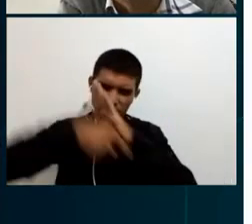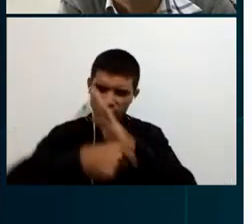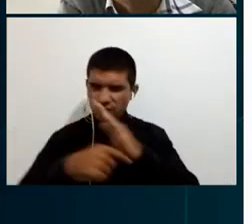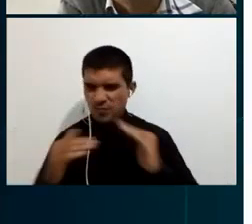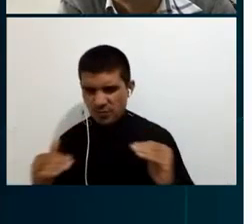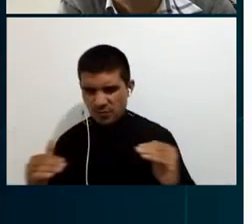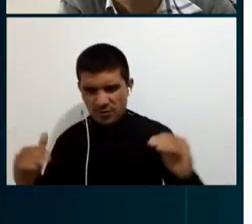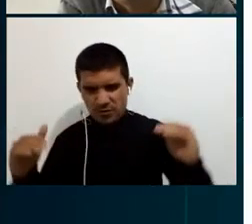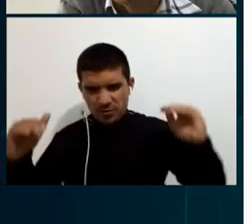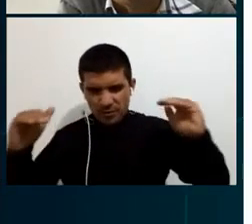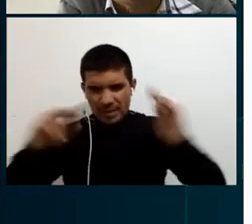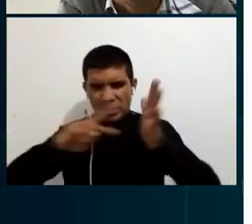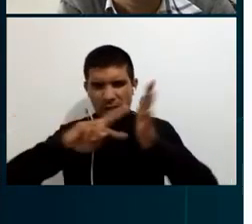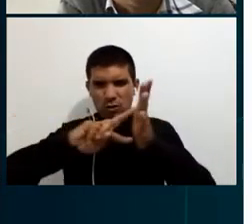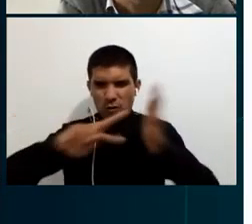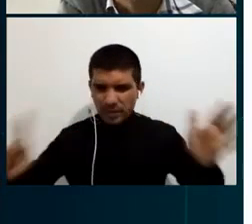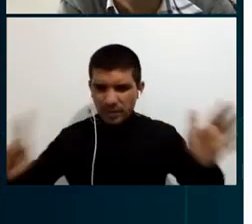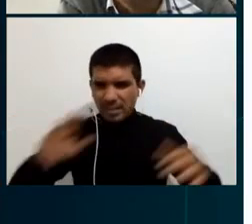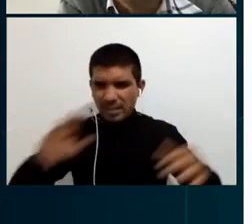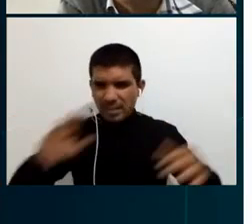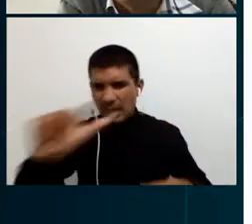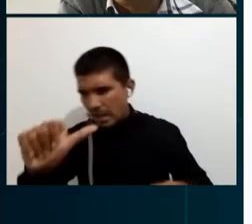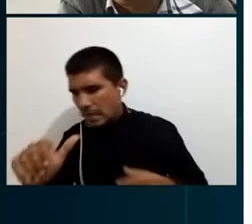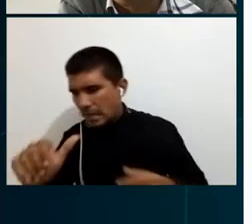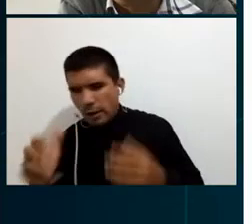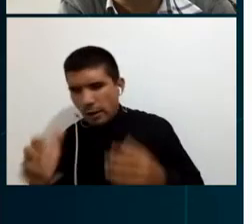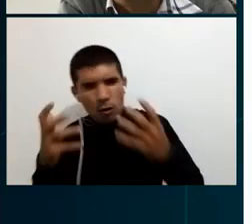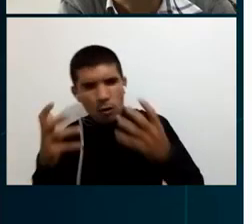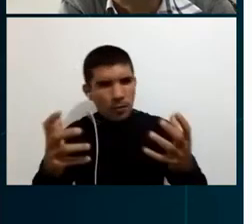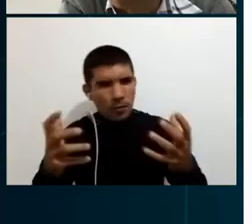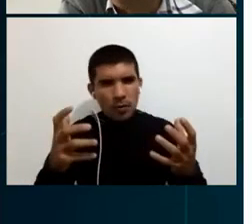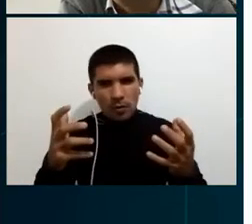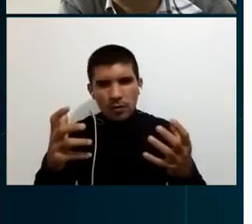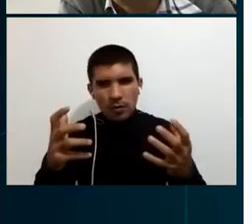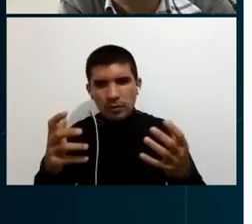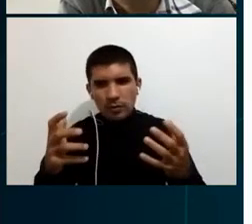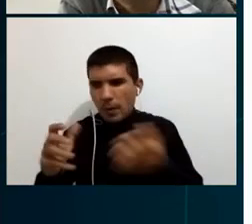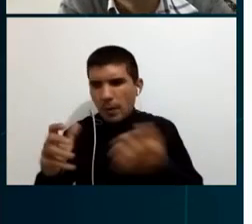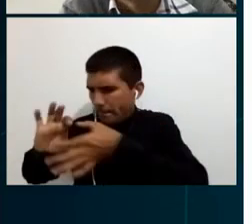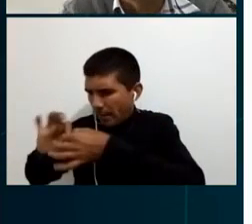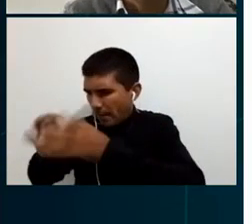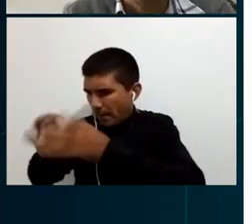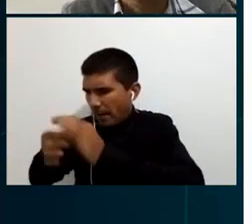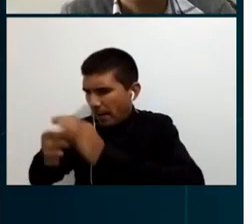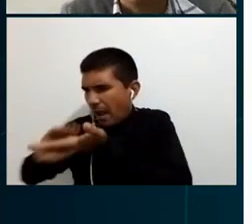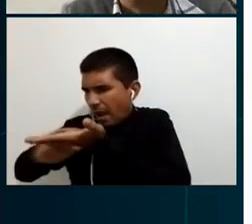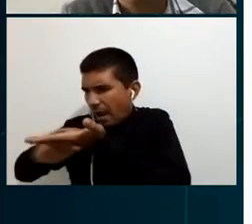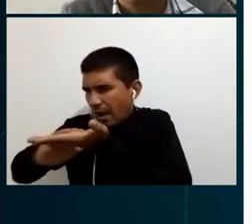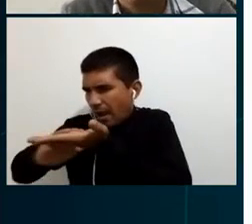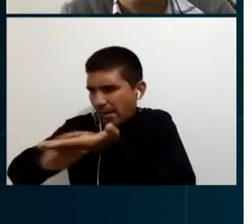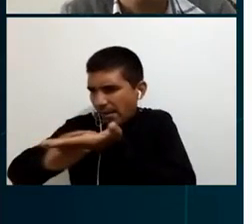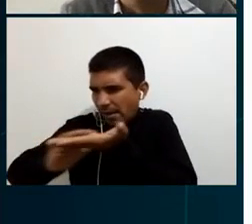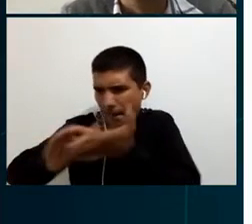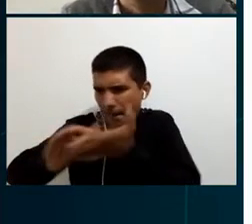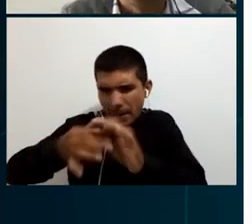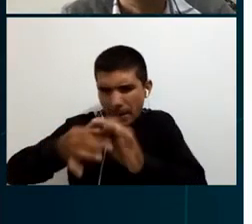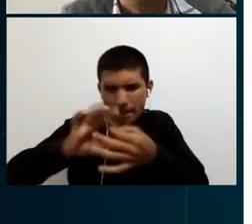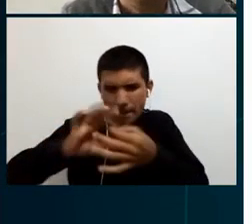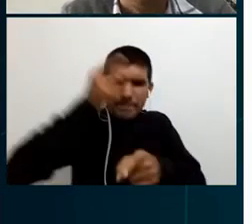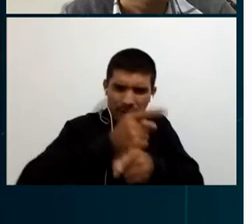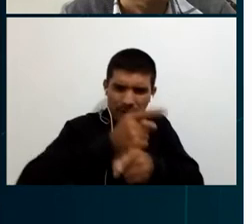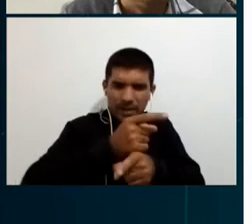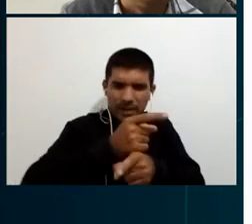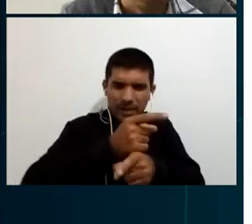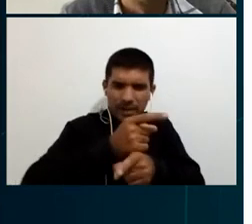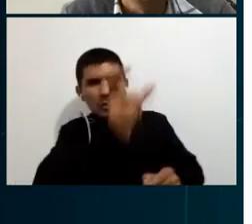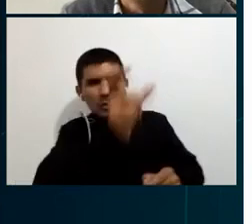Y se crearon unos algoritmos que de manera, digamos, predictiva, por el rol de la persona, por el frente de